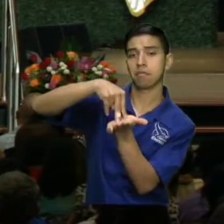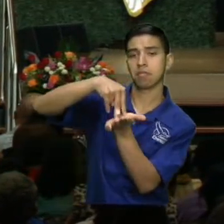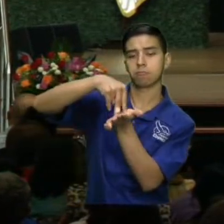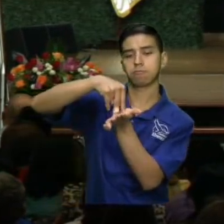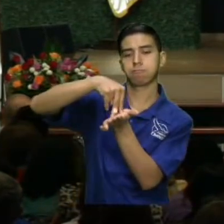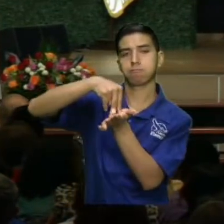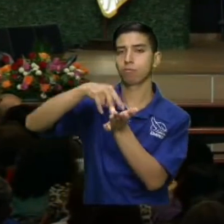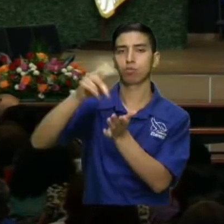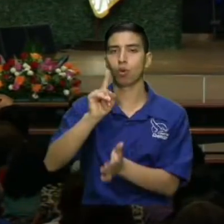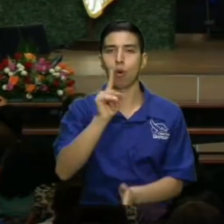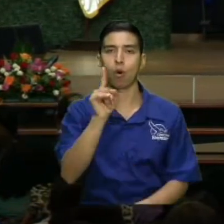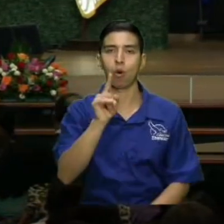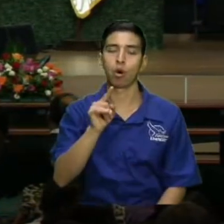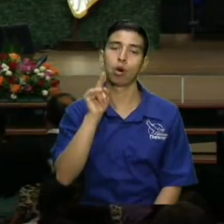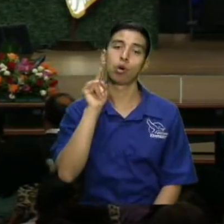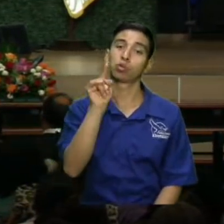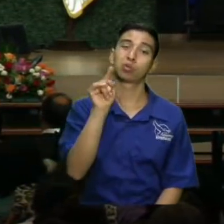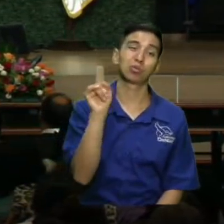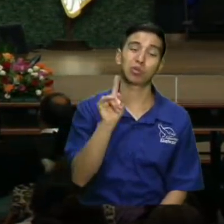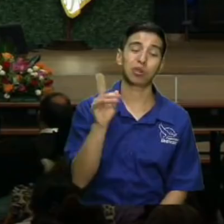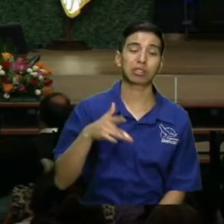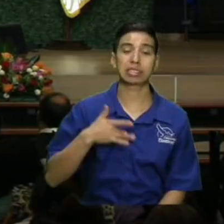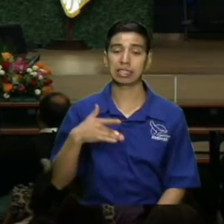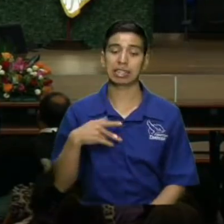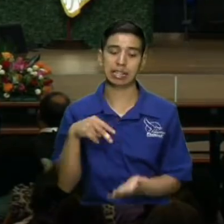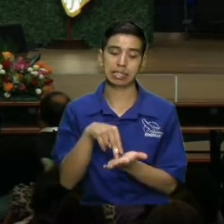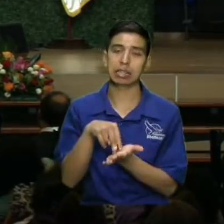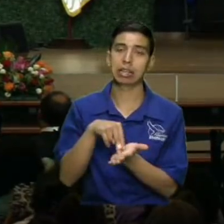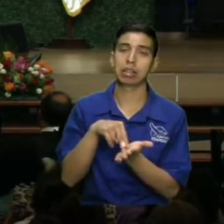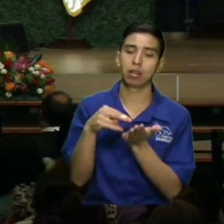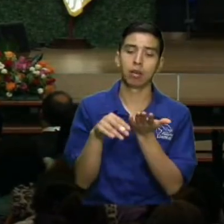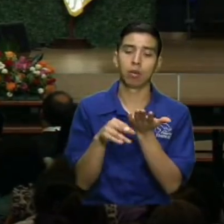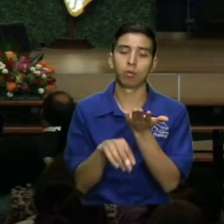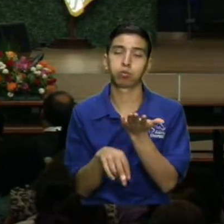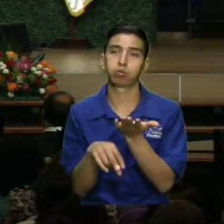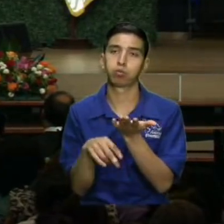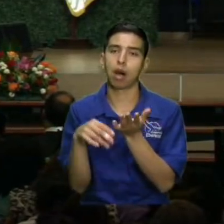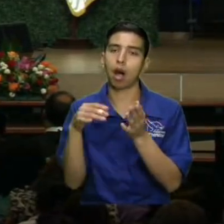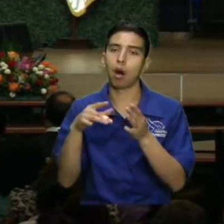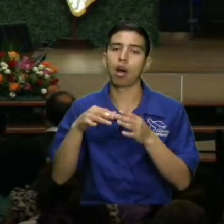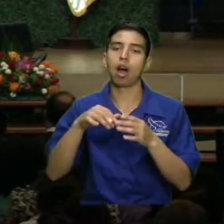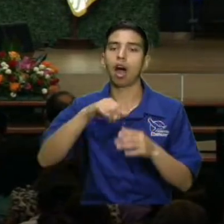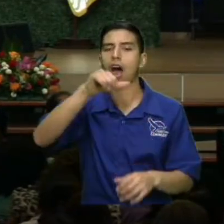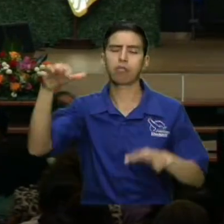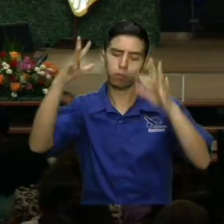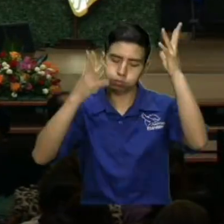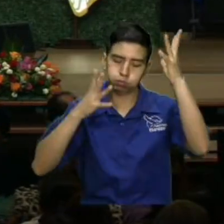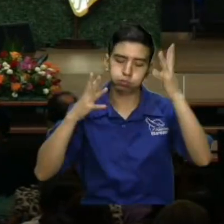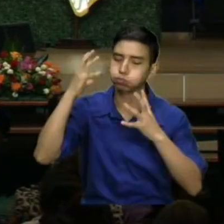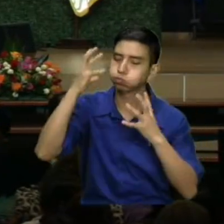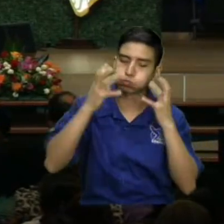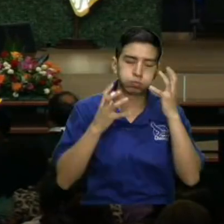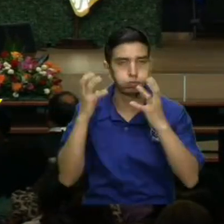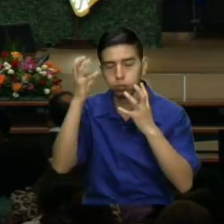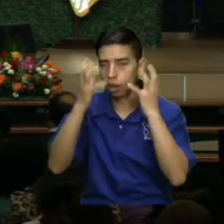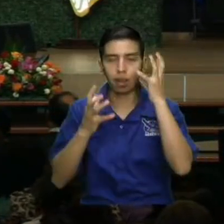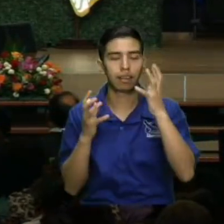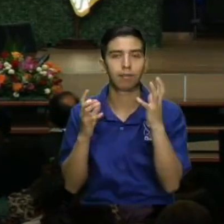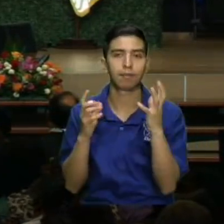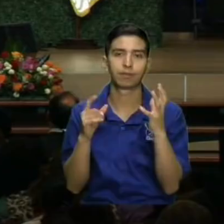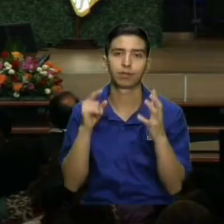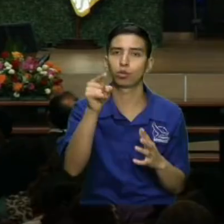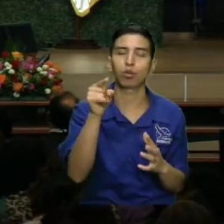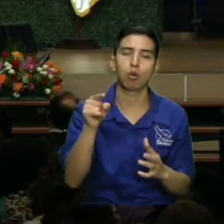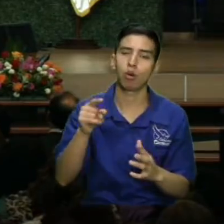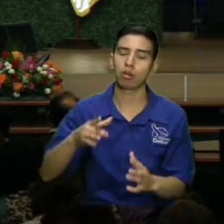No lo vas a poner en un pantano. Vas a ir caminando seguro, seguro, seguro, seguro, seguro. Y vas